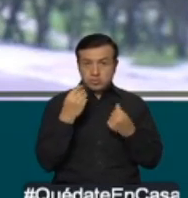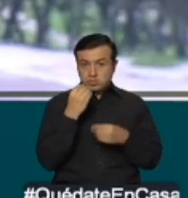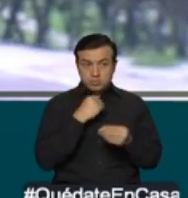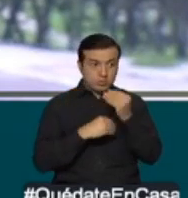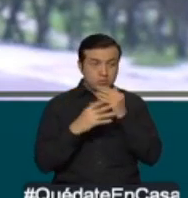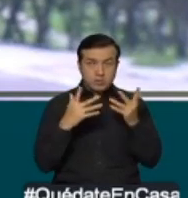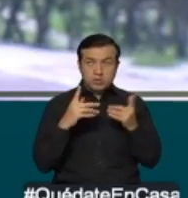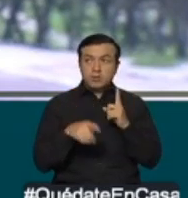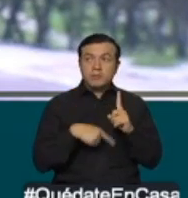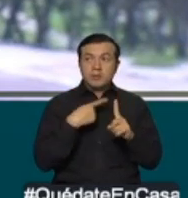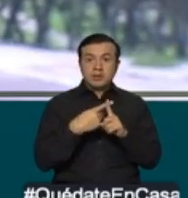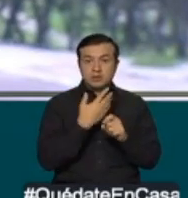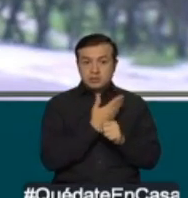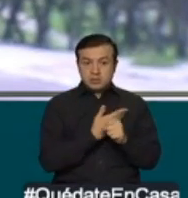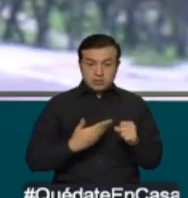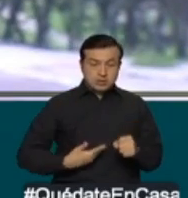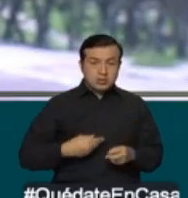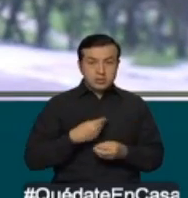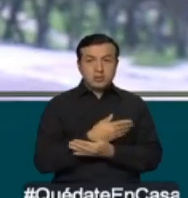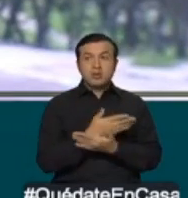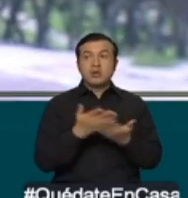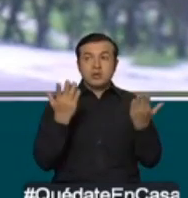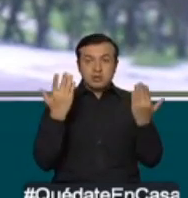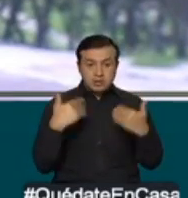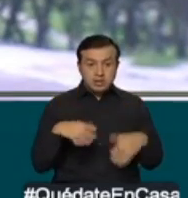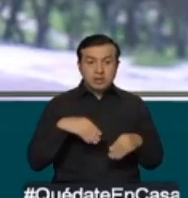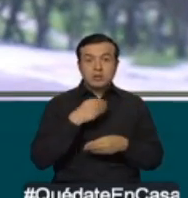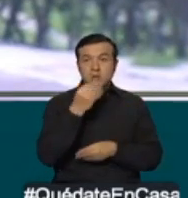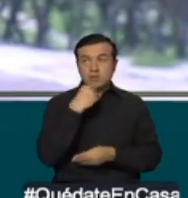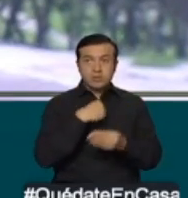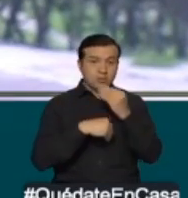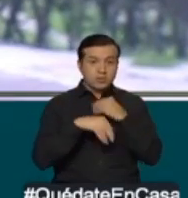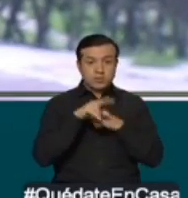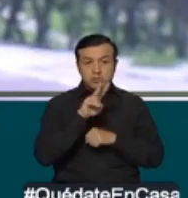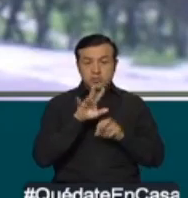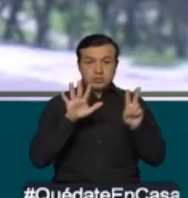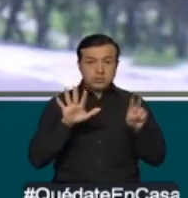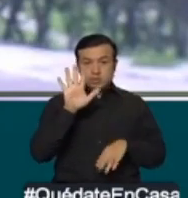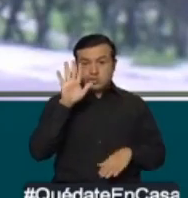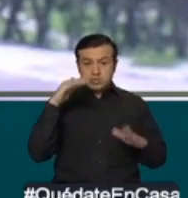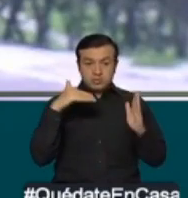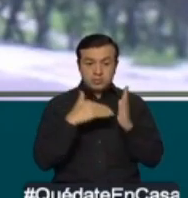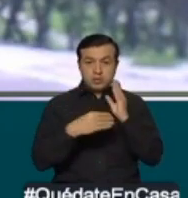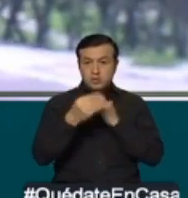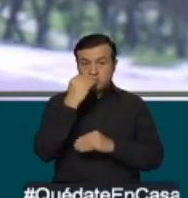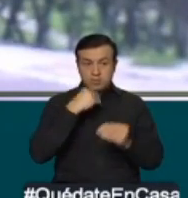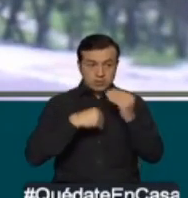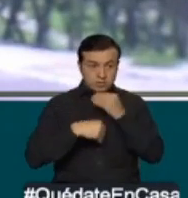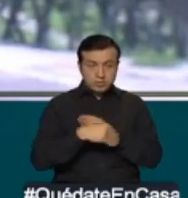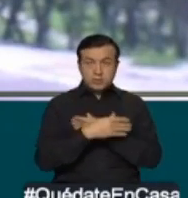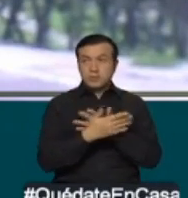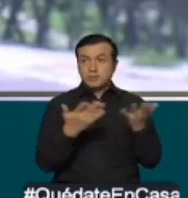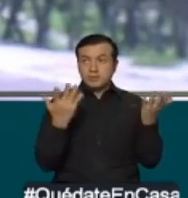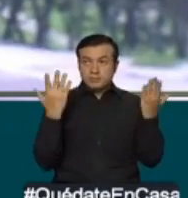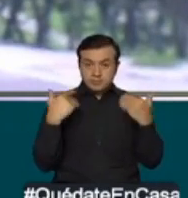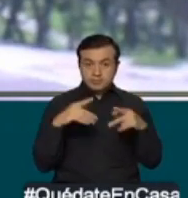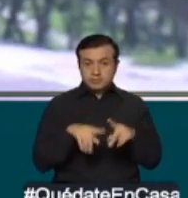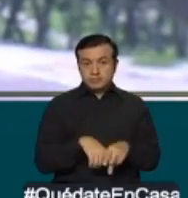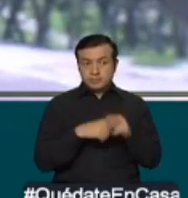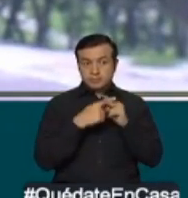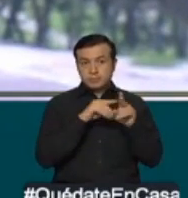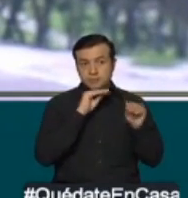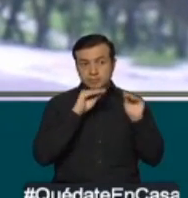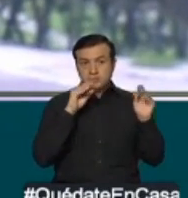adicionalmente el presidente indicó también que se están distribuyendo ya 275 mil raciones alimenticias esto ya ha empezado a